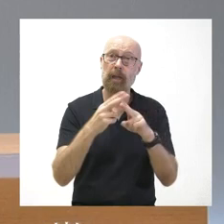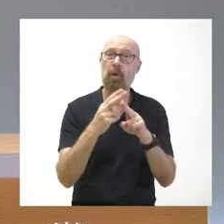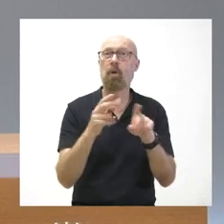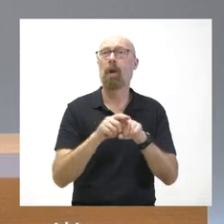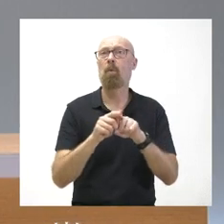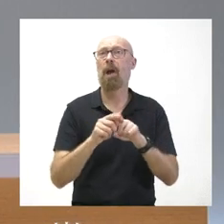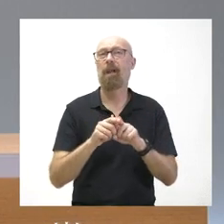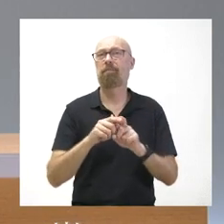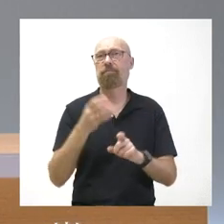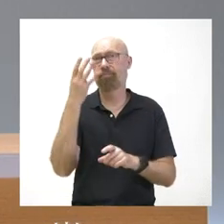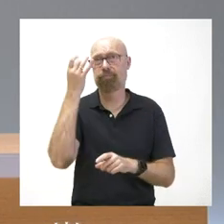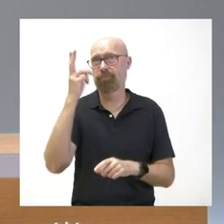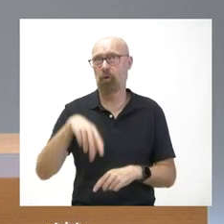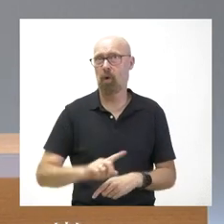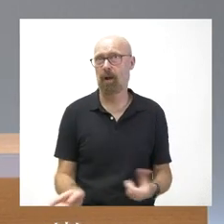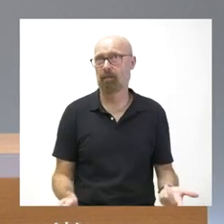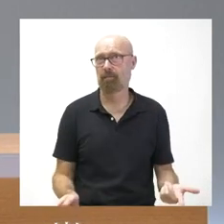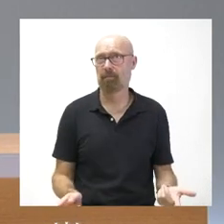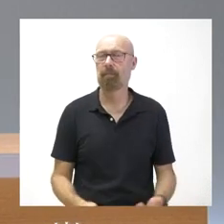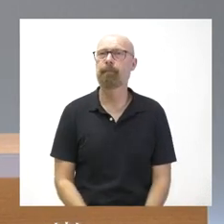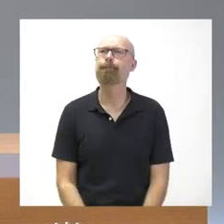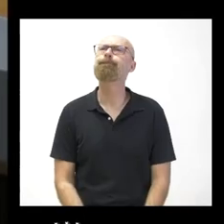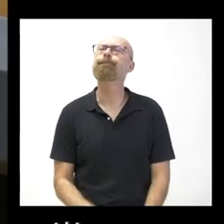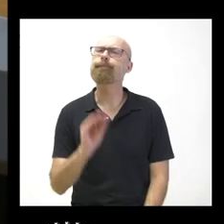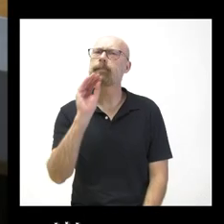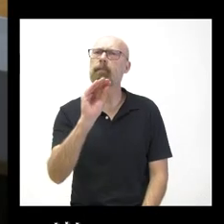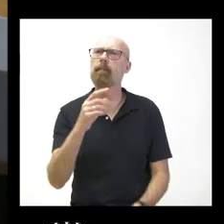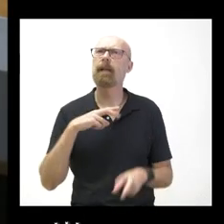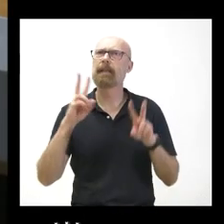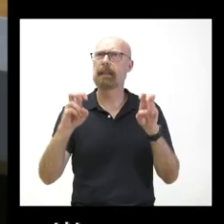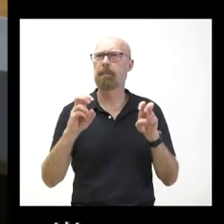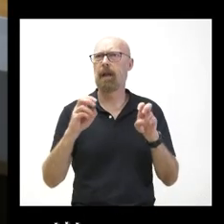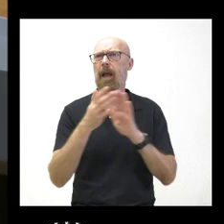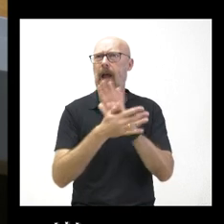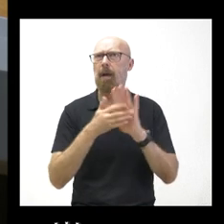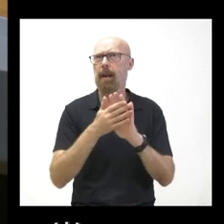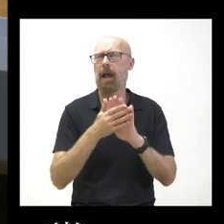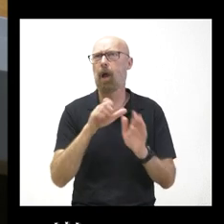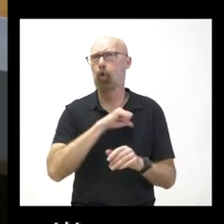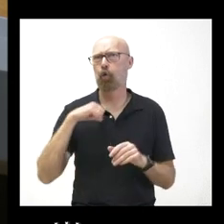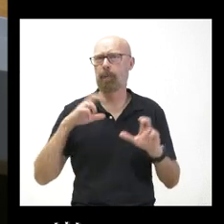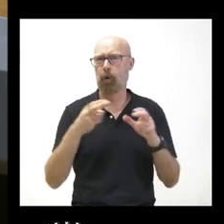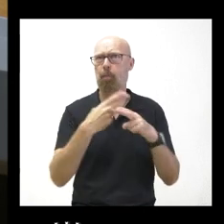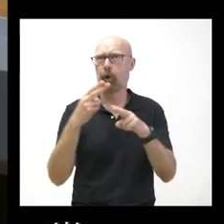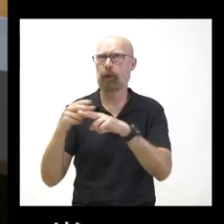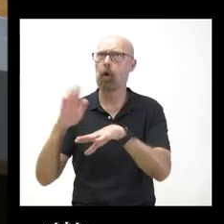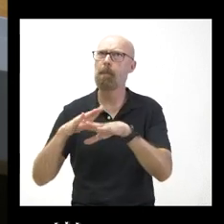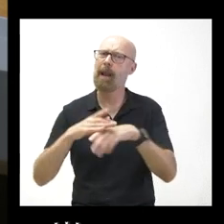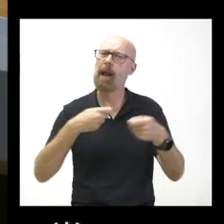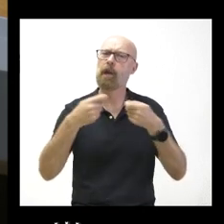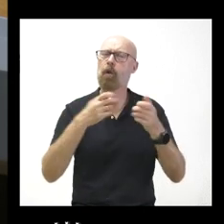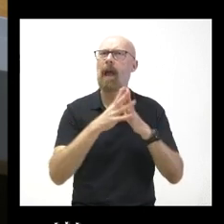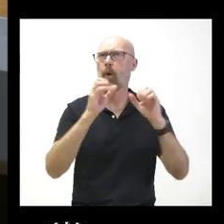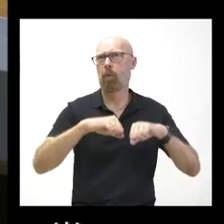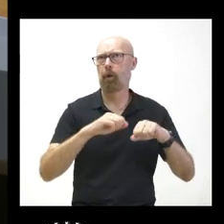chd s apelan a la autonomía de de los grupos para negociar los posibles acuerdos con la junta no sé si cree que existe